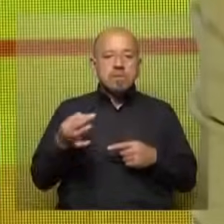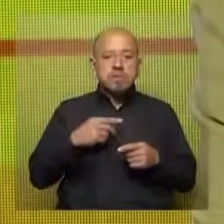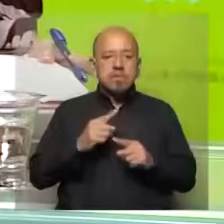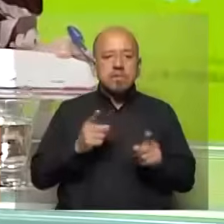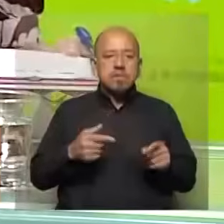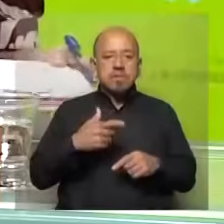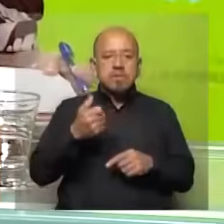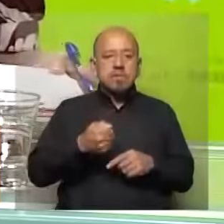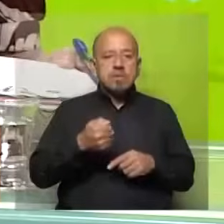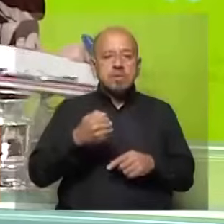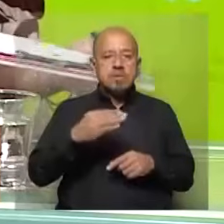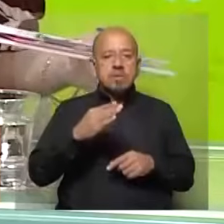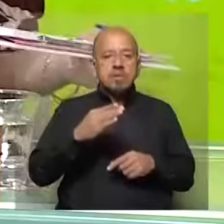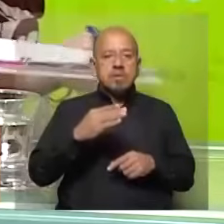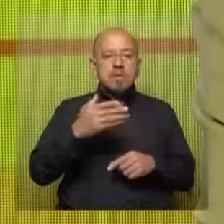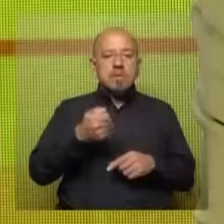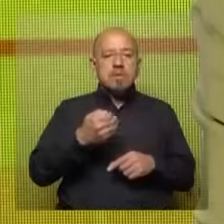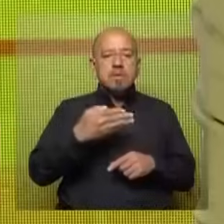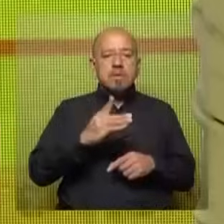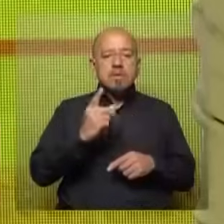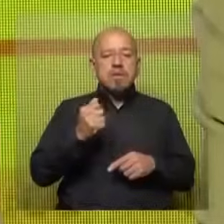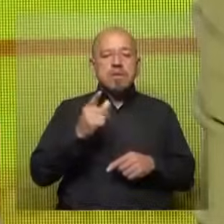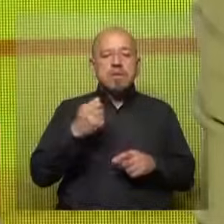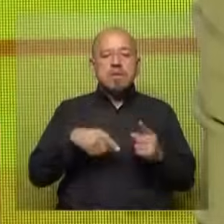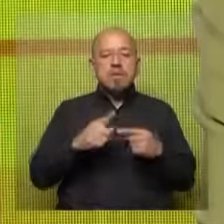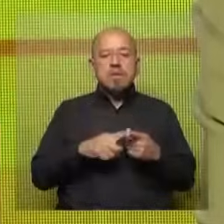Abdala, pero ahora es subsecretario el turco, del Interno. Que venga.